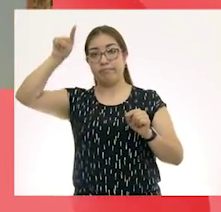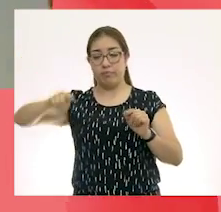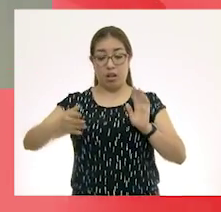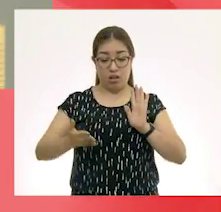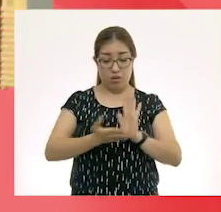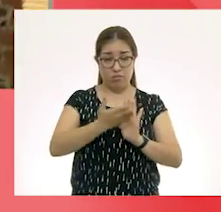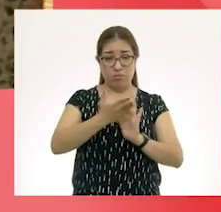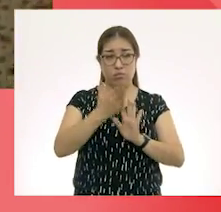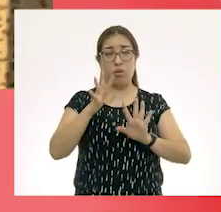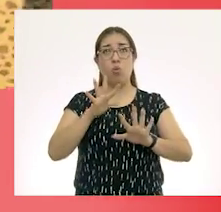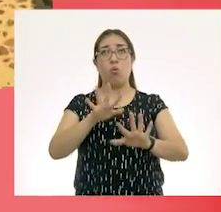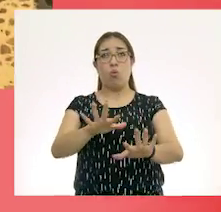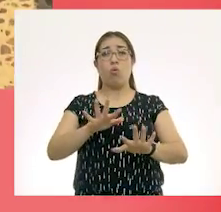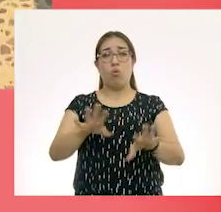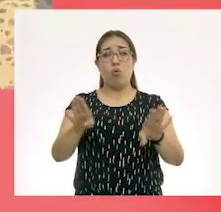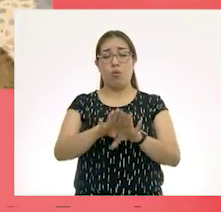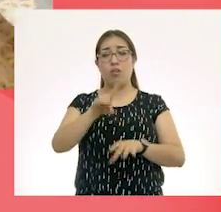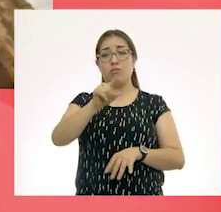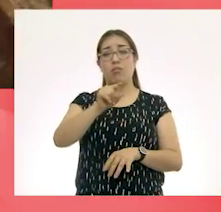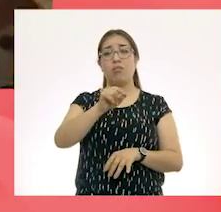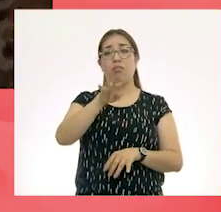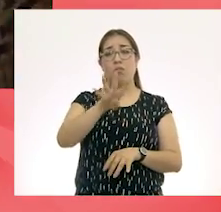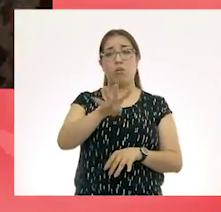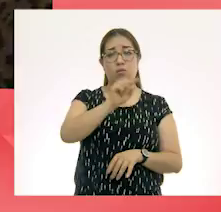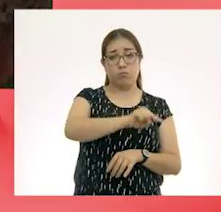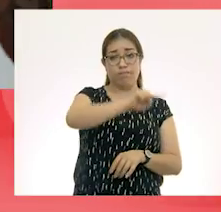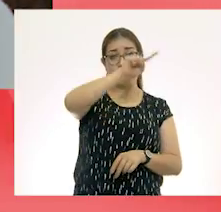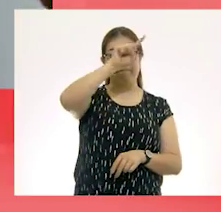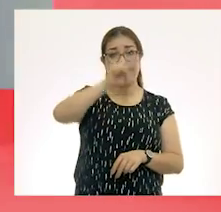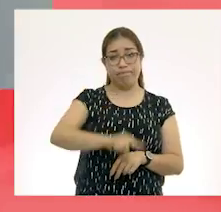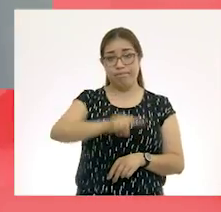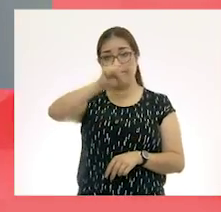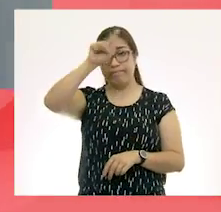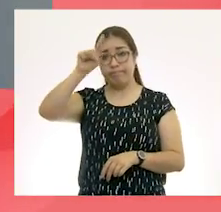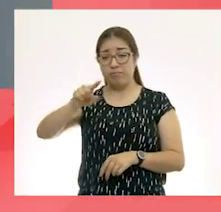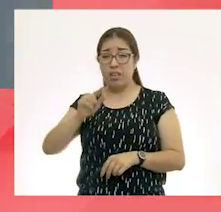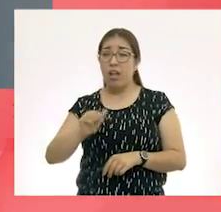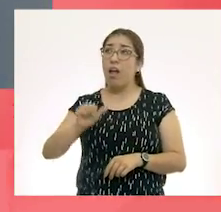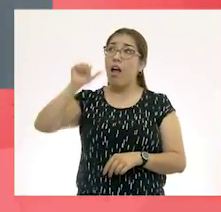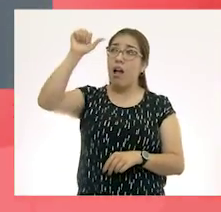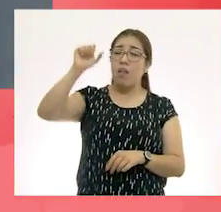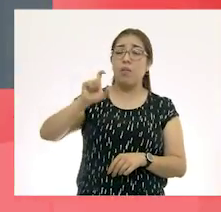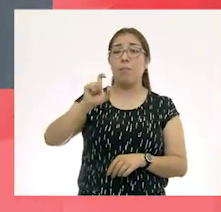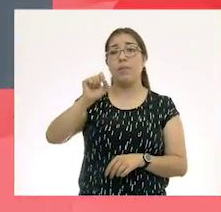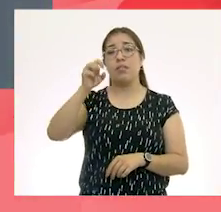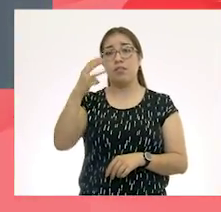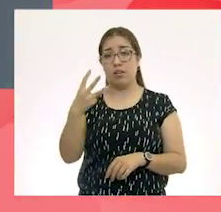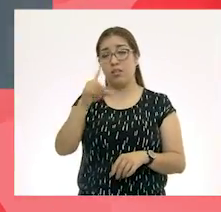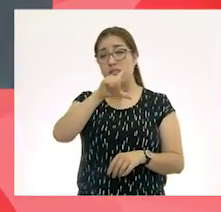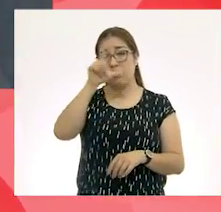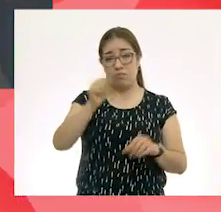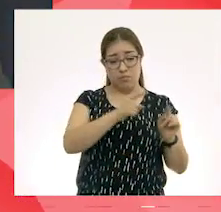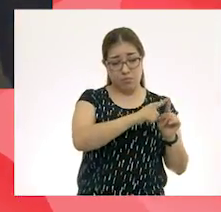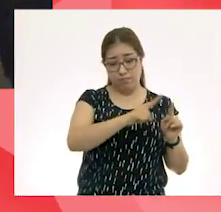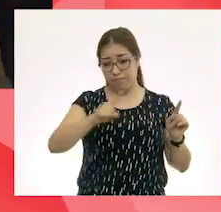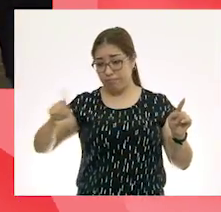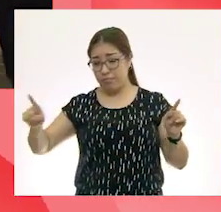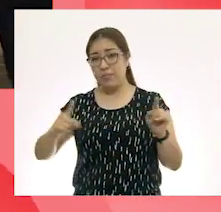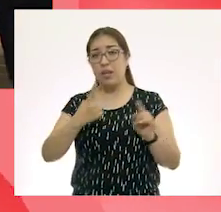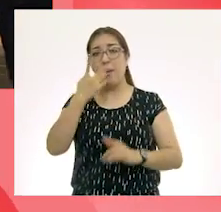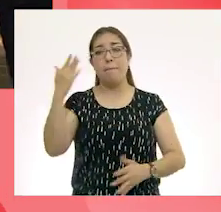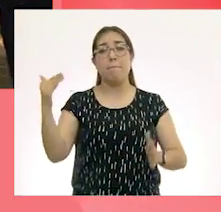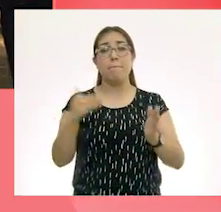que tiene 74 arcos con una altura de 23 metros y una longitud de 1.300 metros.